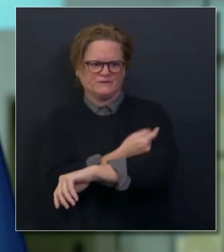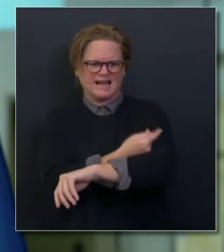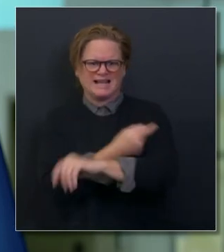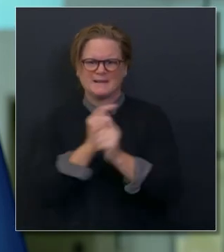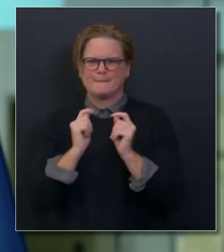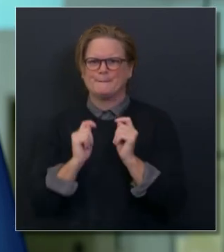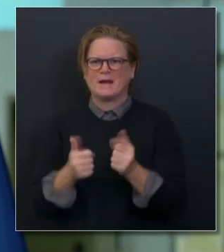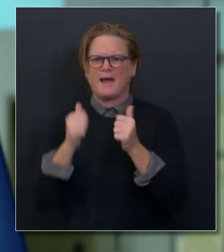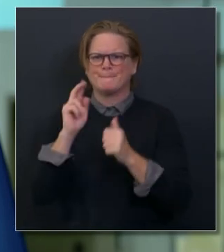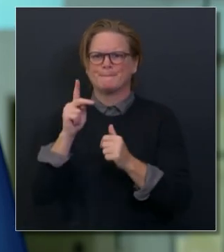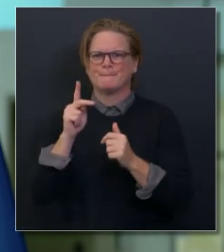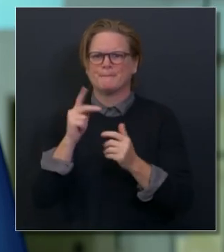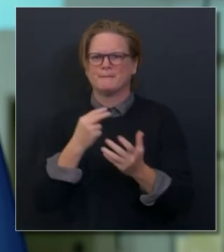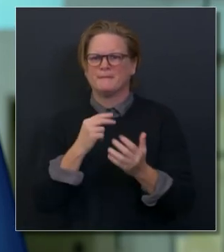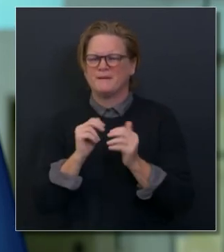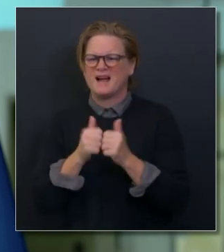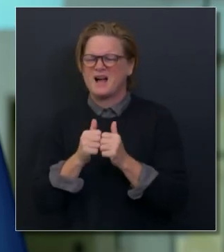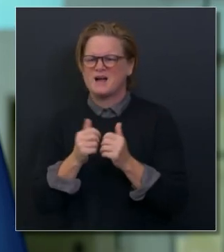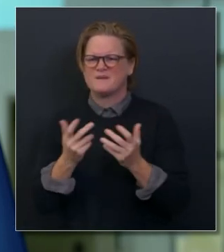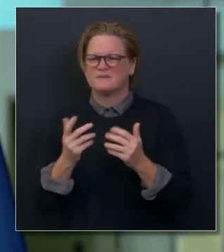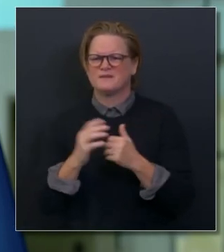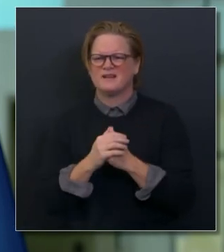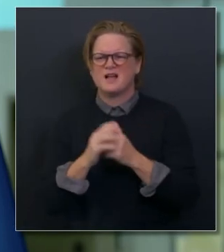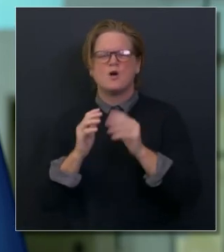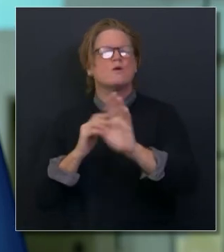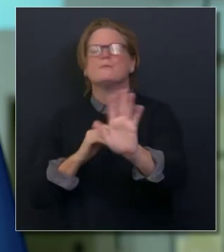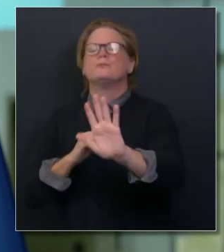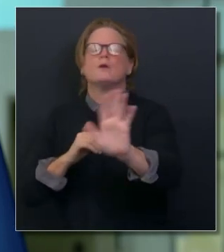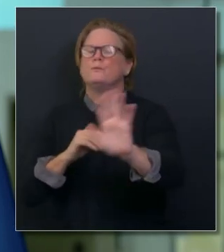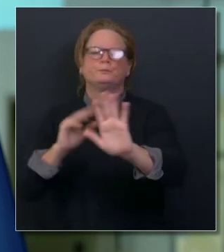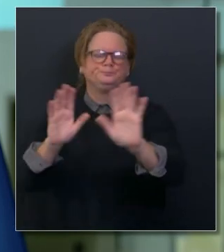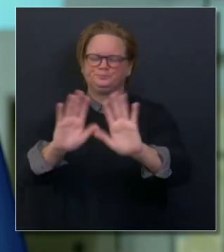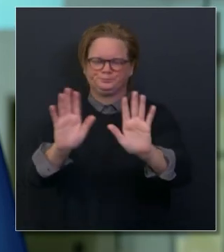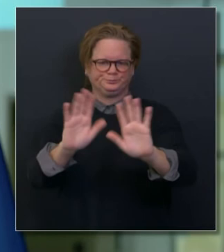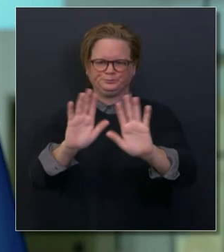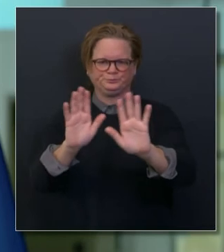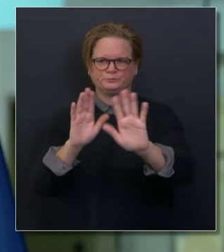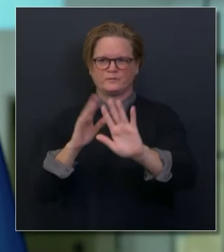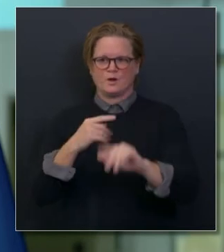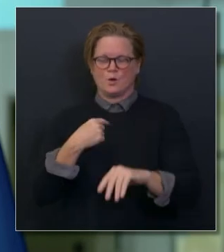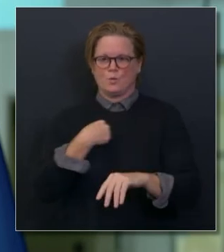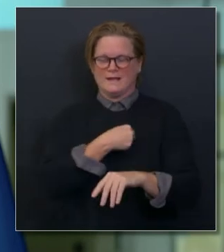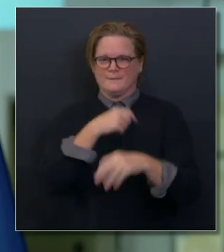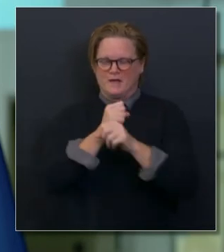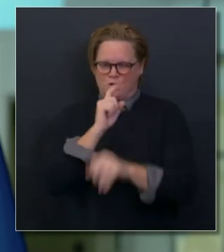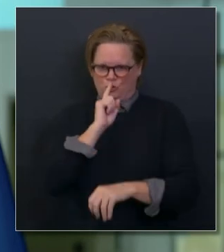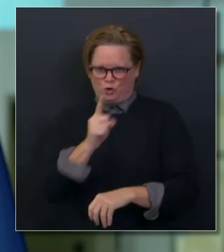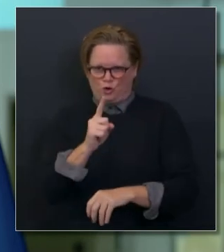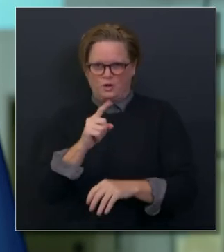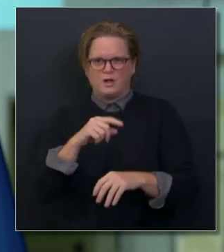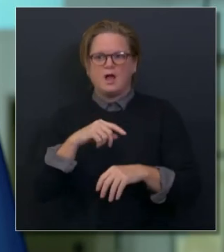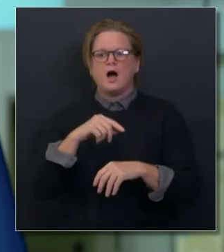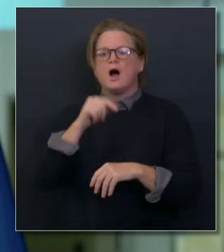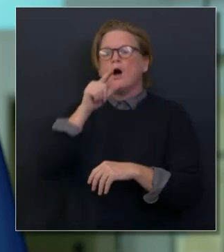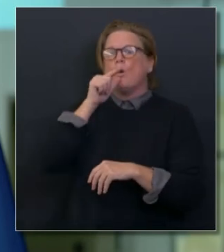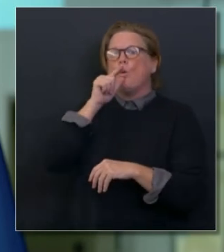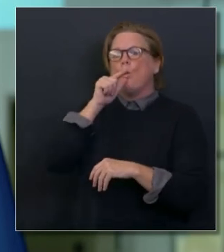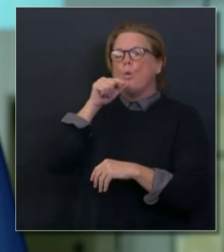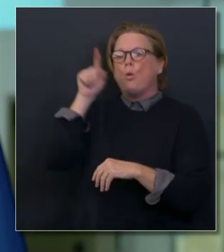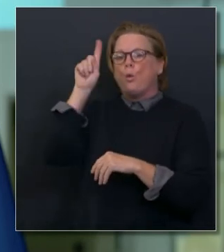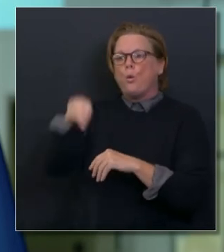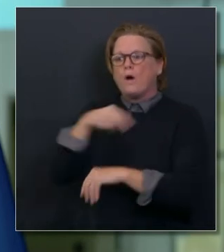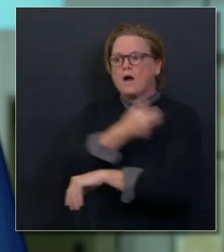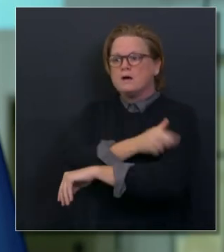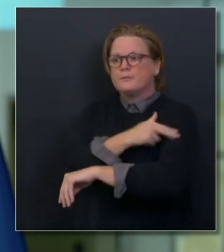Permítame desglosar un poco su pregunta. En este momento, no. Tenemos como prioridad a aquellos que están administrando la